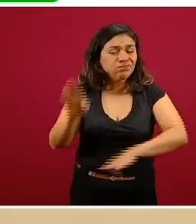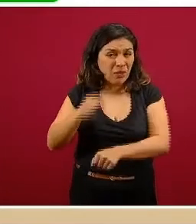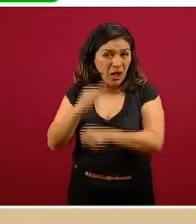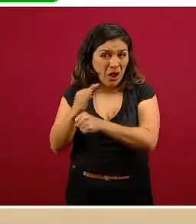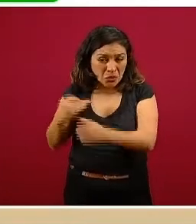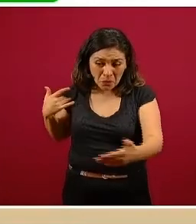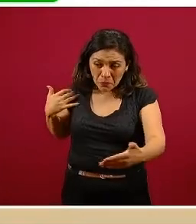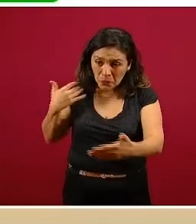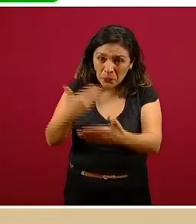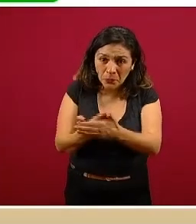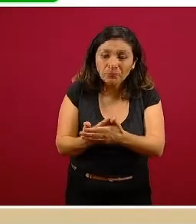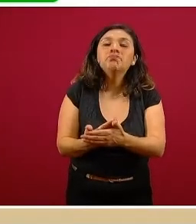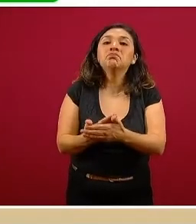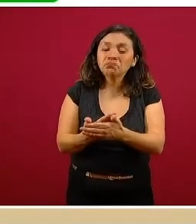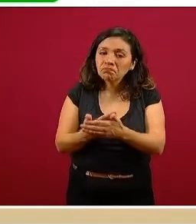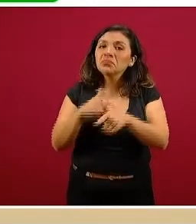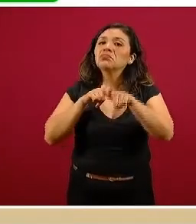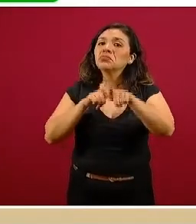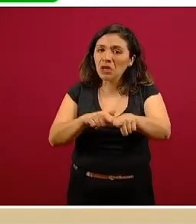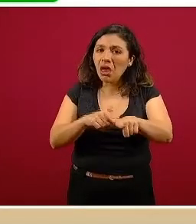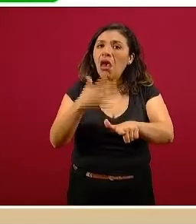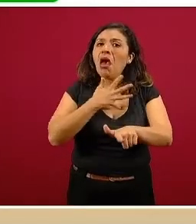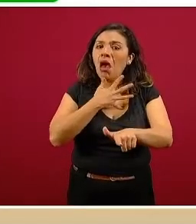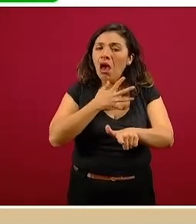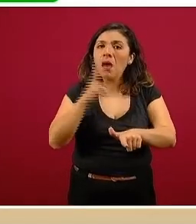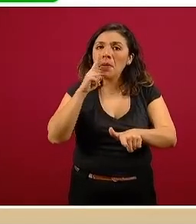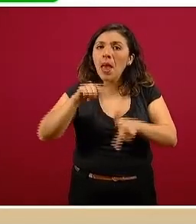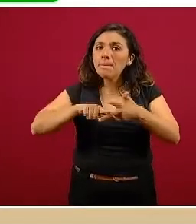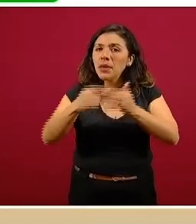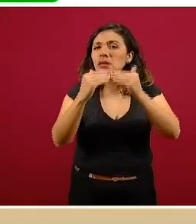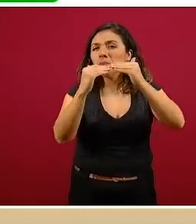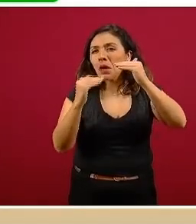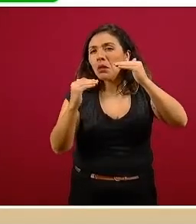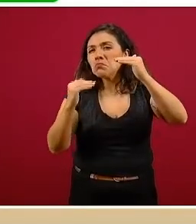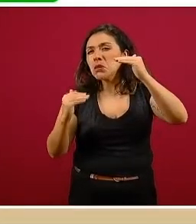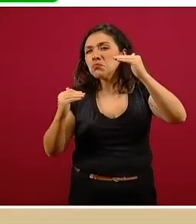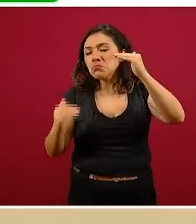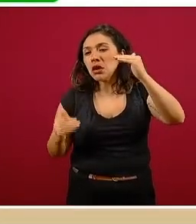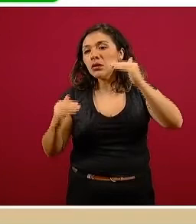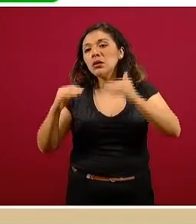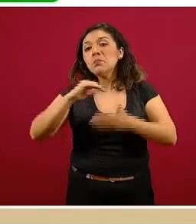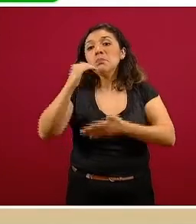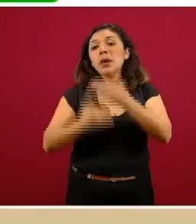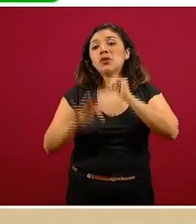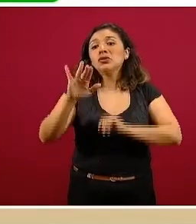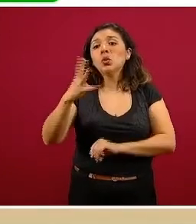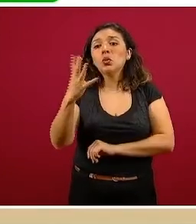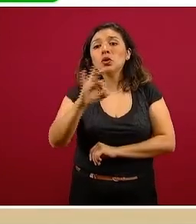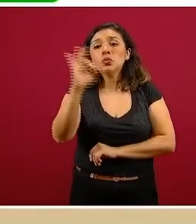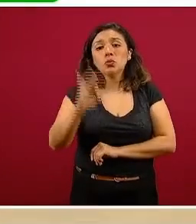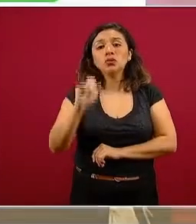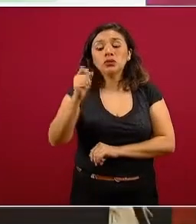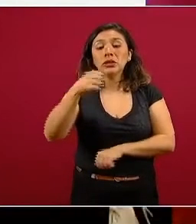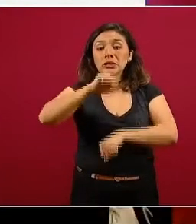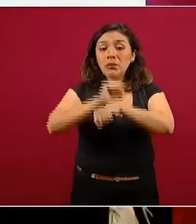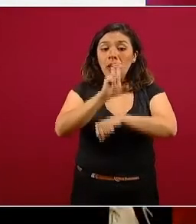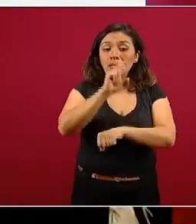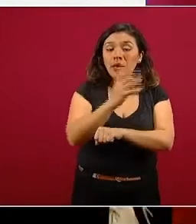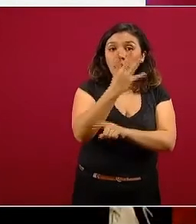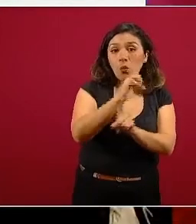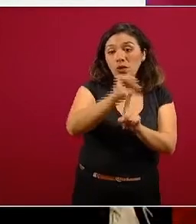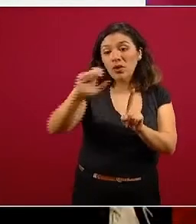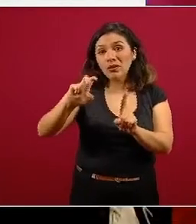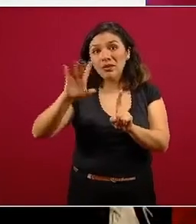se han presentado continúan teniendo una tendencia descendente, menos 54% de la semana 34 a